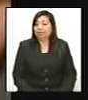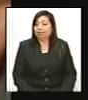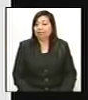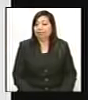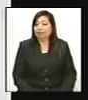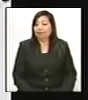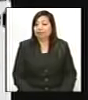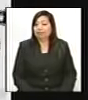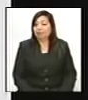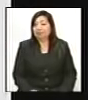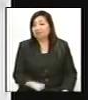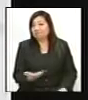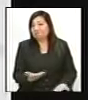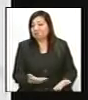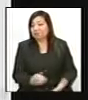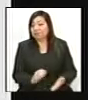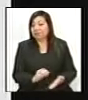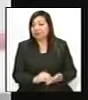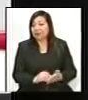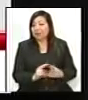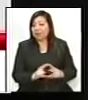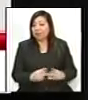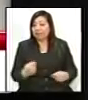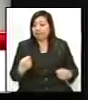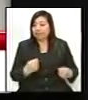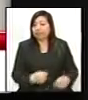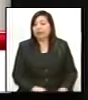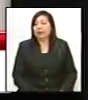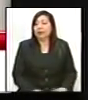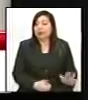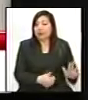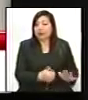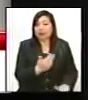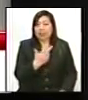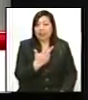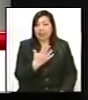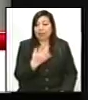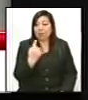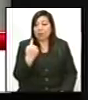lo que nos lleva a un significativo incremento del valor de la inversión de